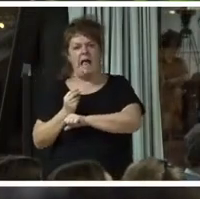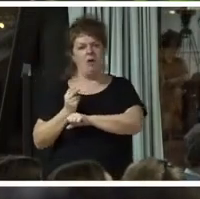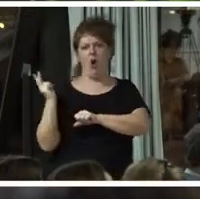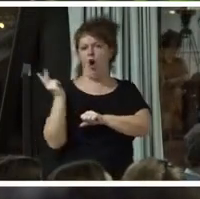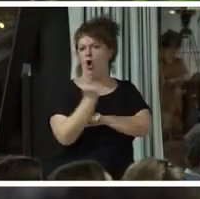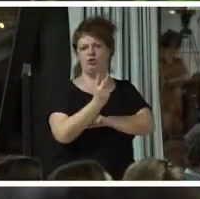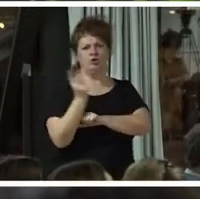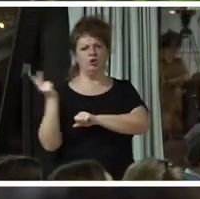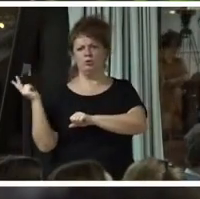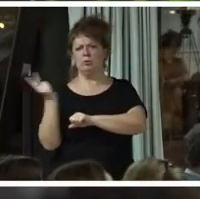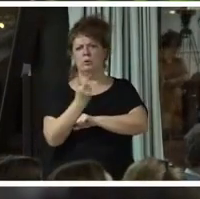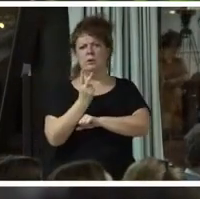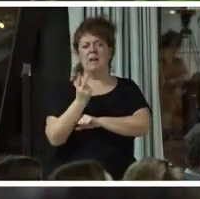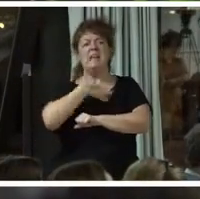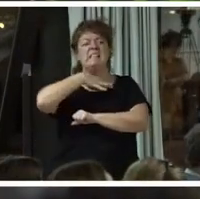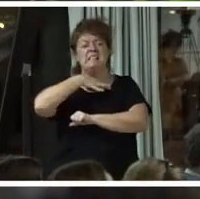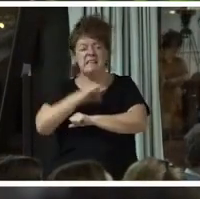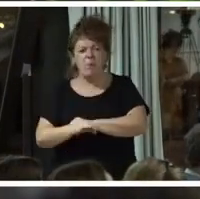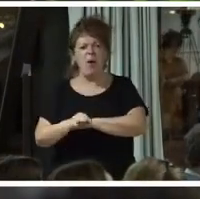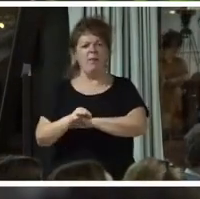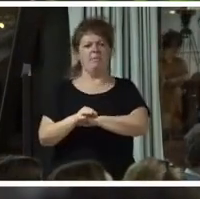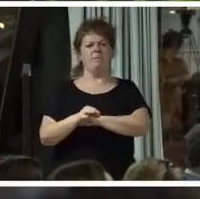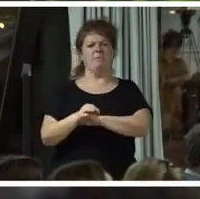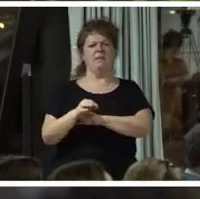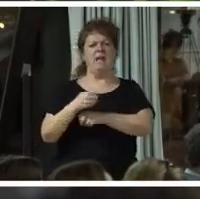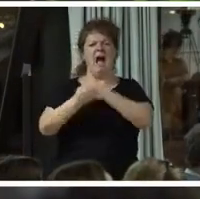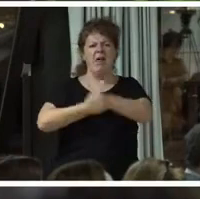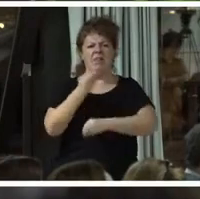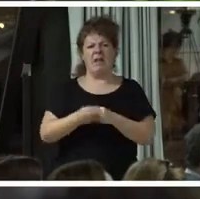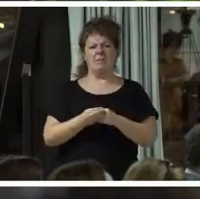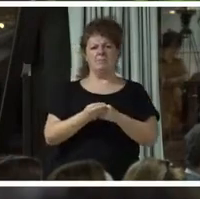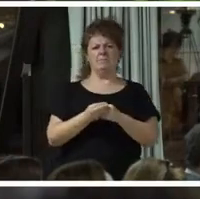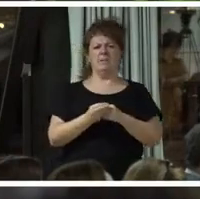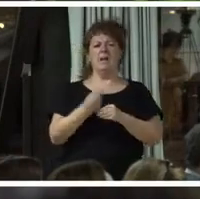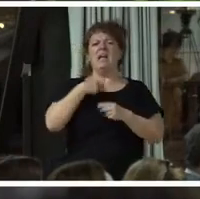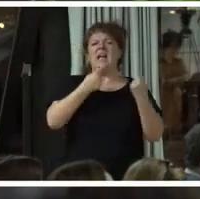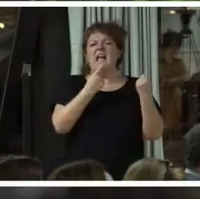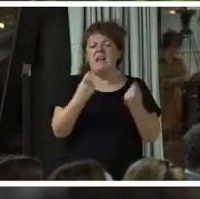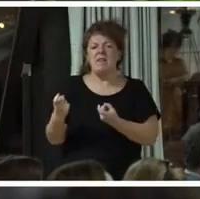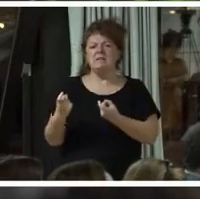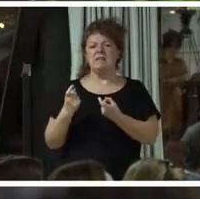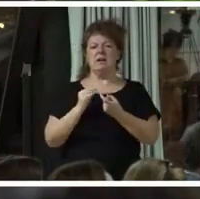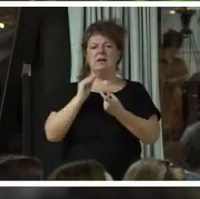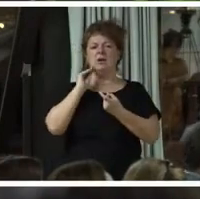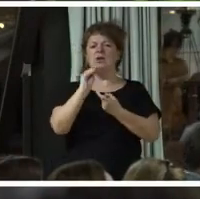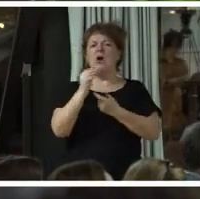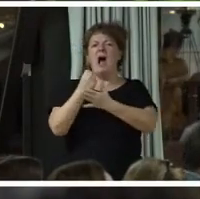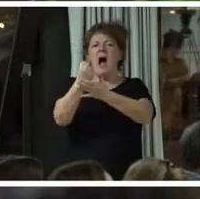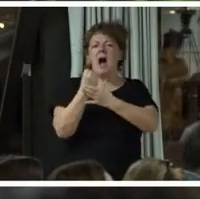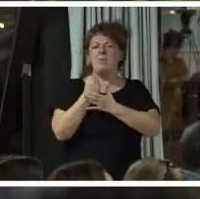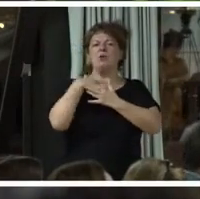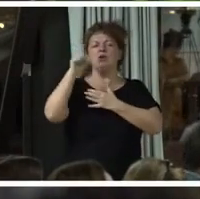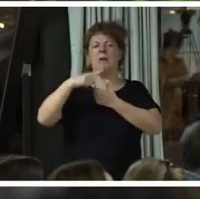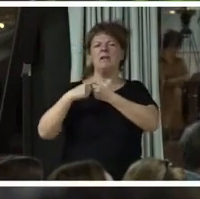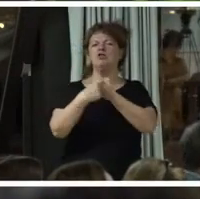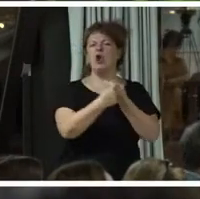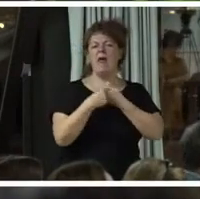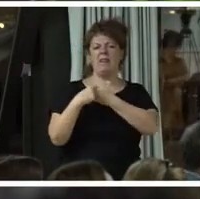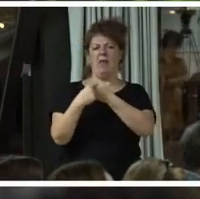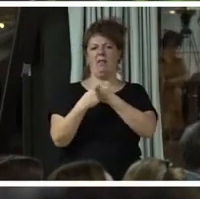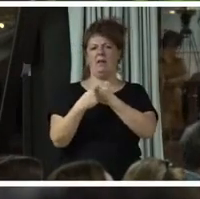consideramos que es viable que es posible que se puede hacer eh que necesita por su supuesto del apoyo y de la solidaridad